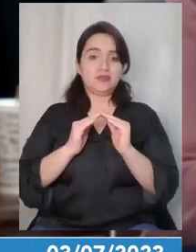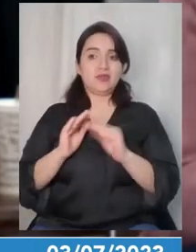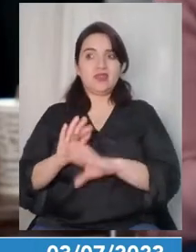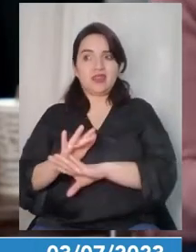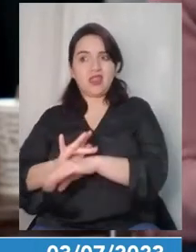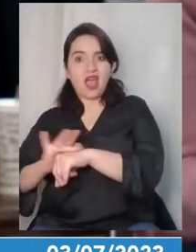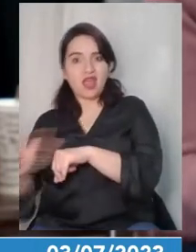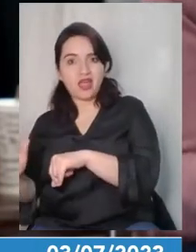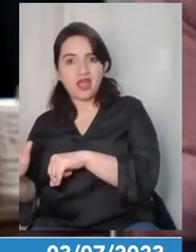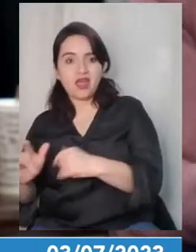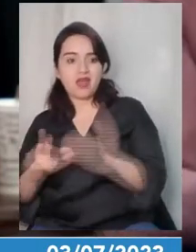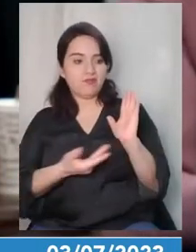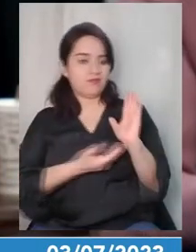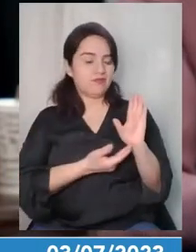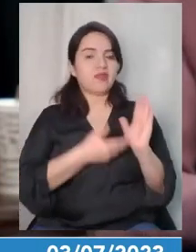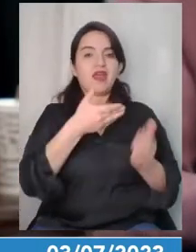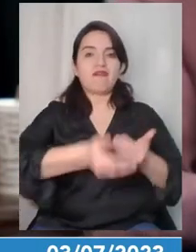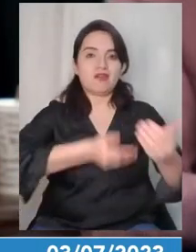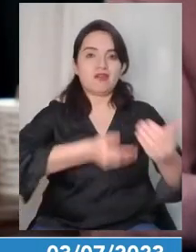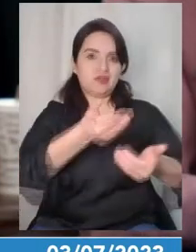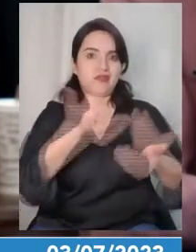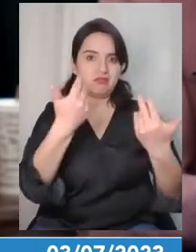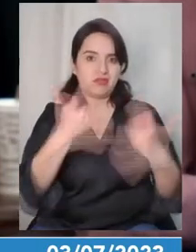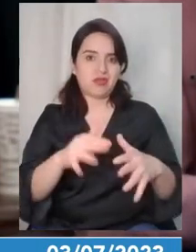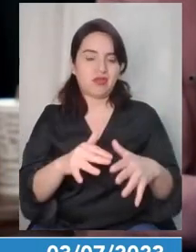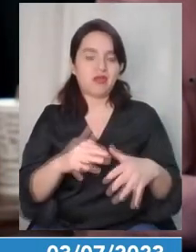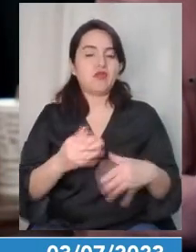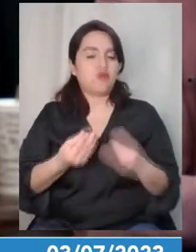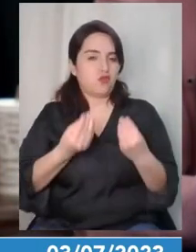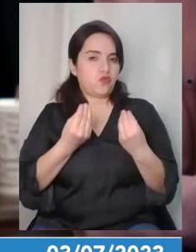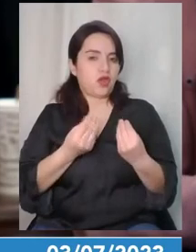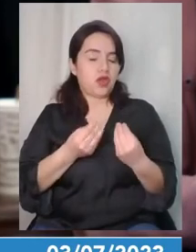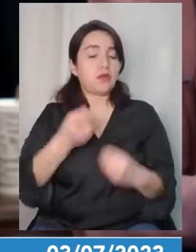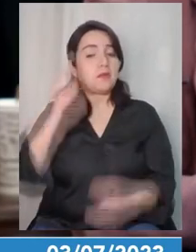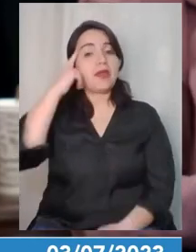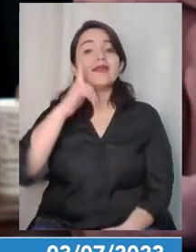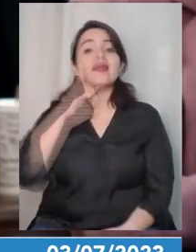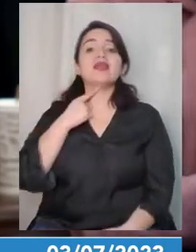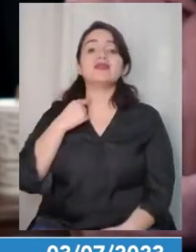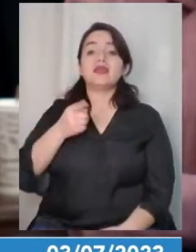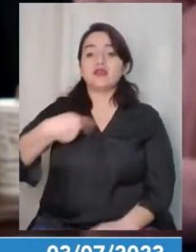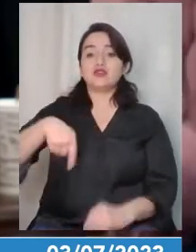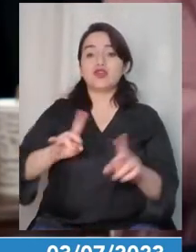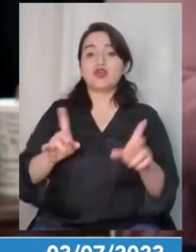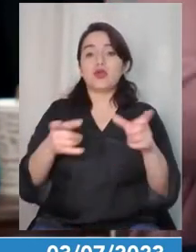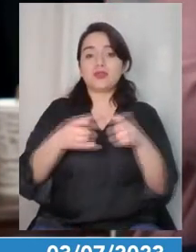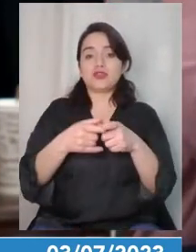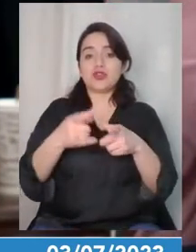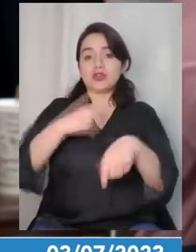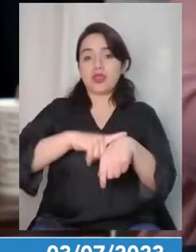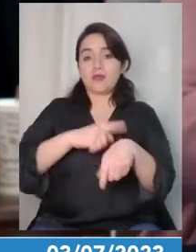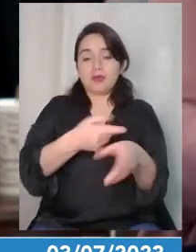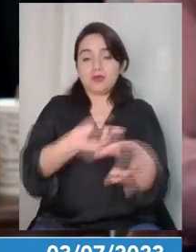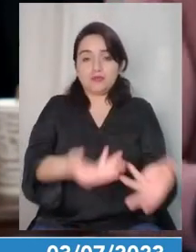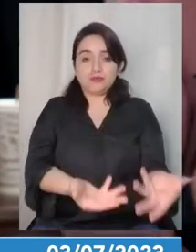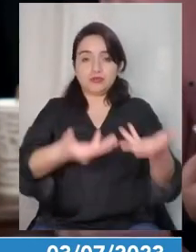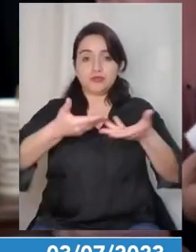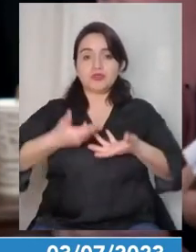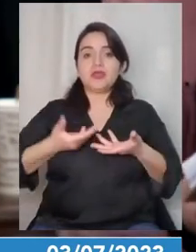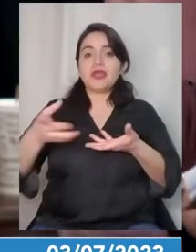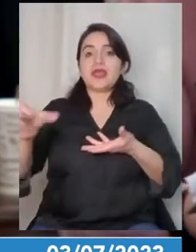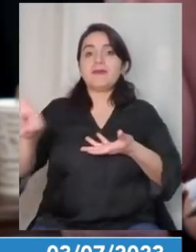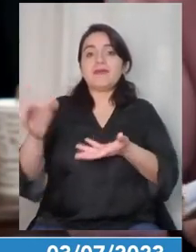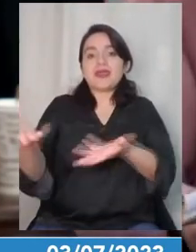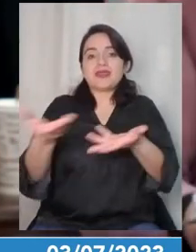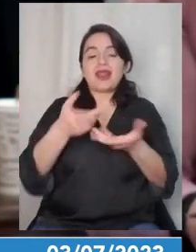eso, pero sería bastante interesante que como comisión nos diéramos también el tiempo de invitar a personas expertas en materia de derecho a la ciudad